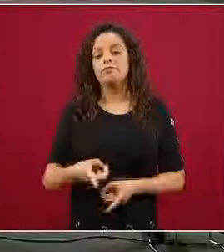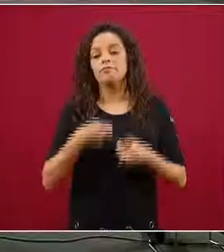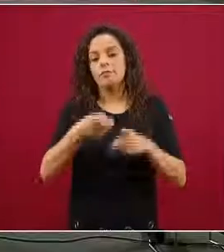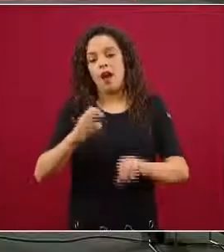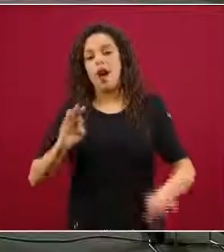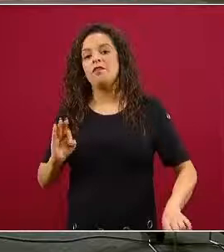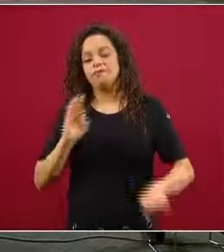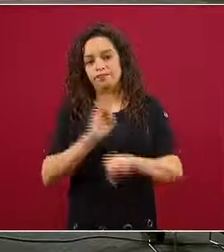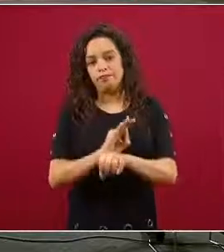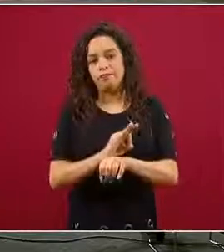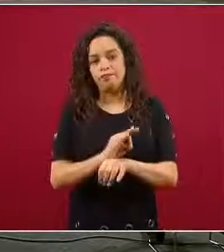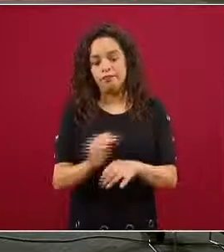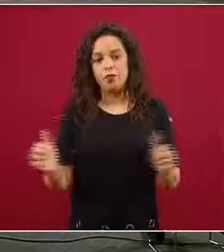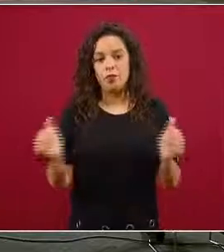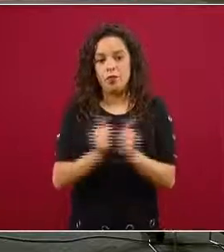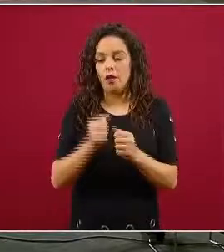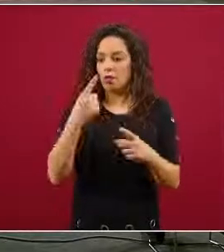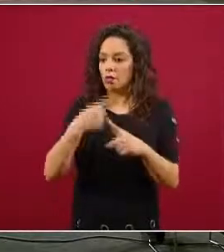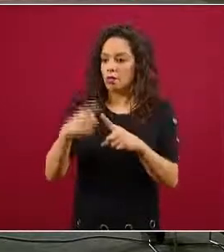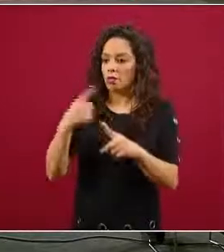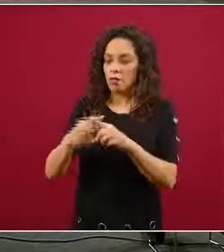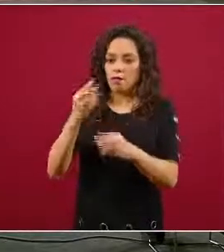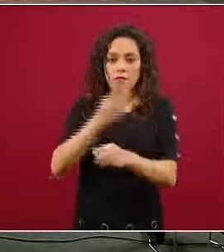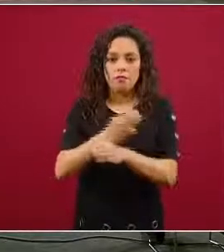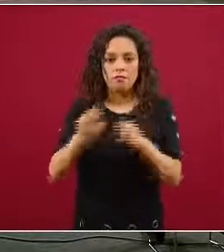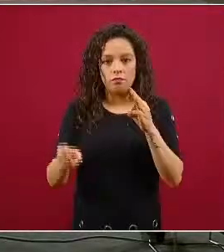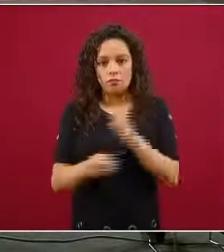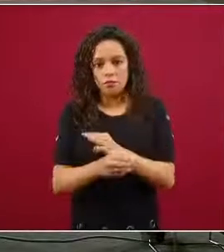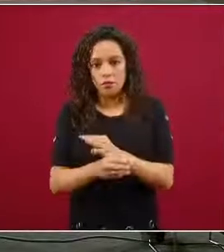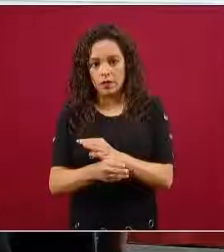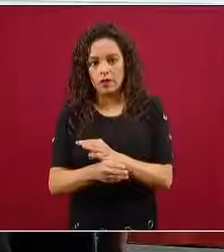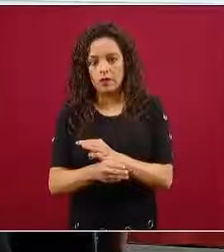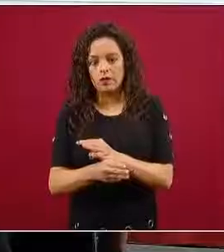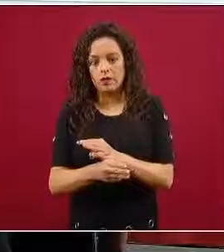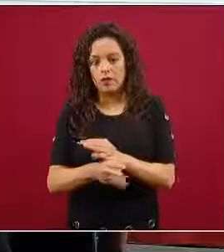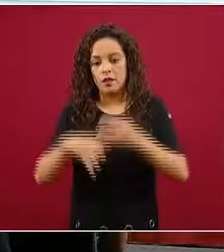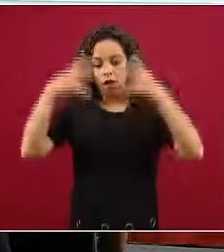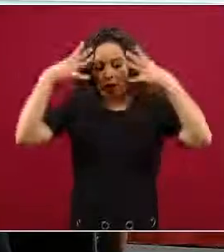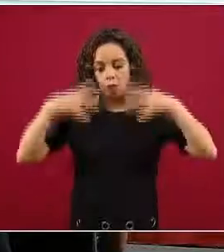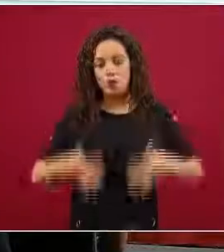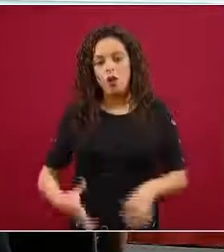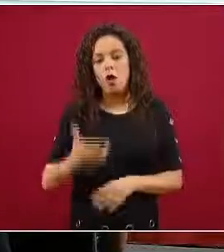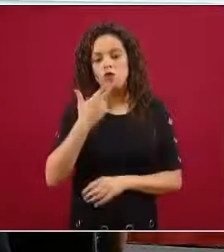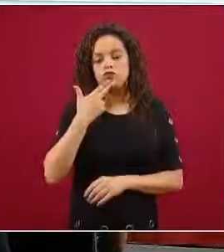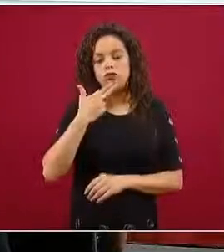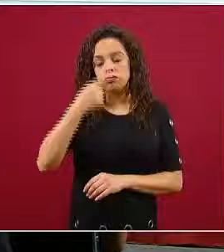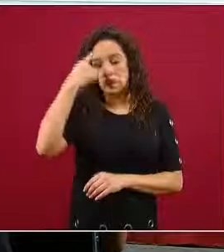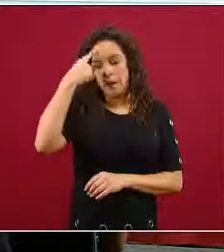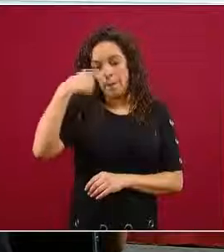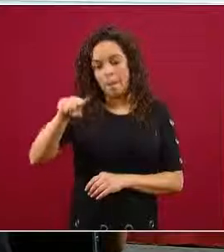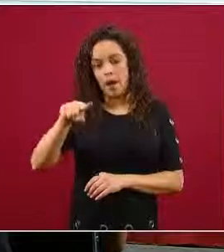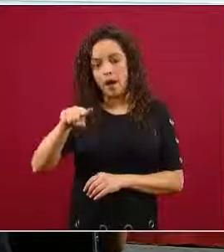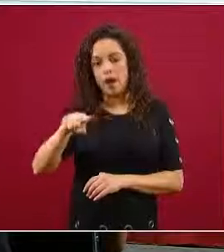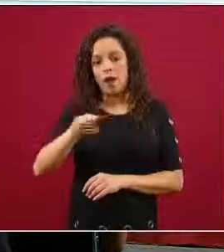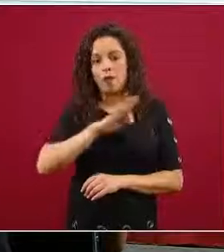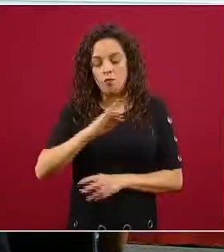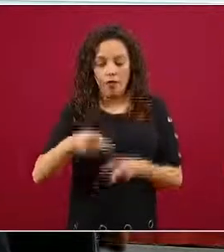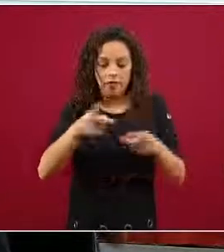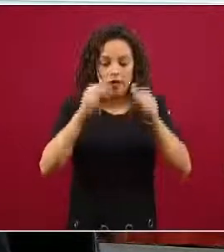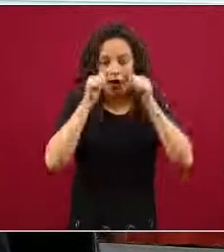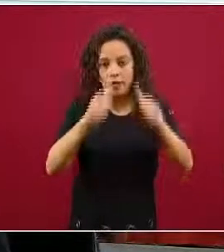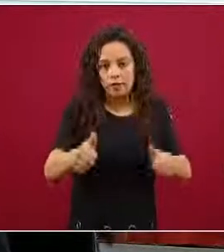los equipos de salud a través del uso de los equipos de protección personal. Otro